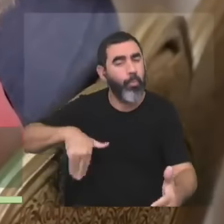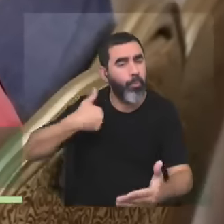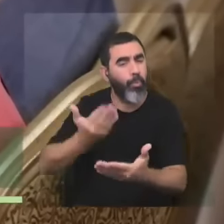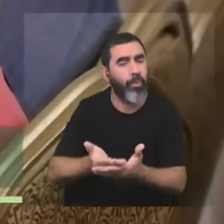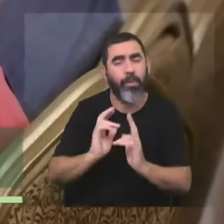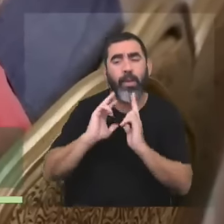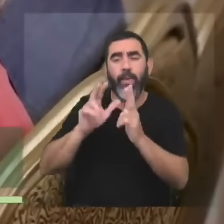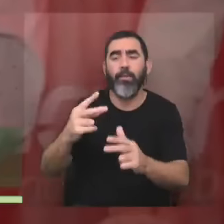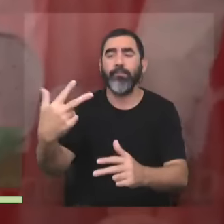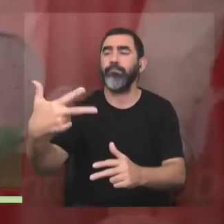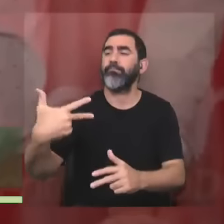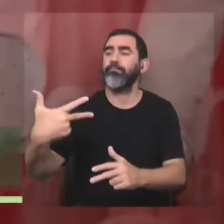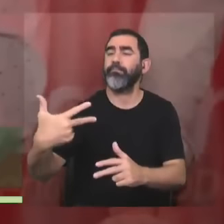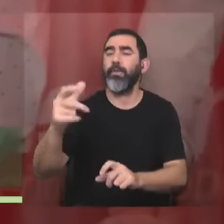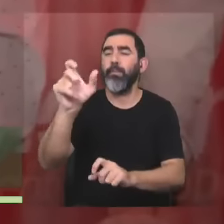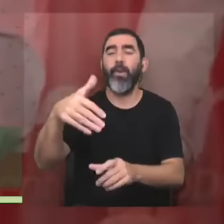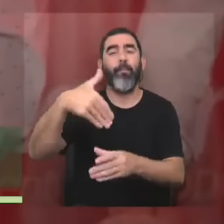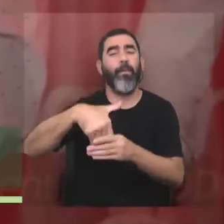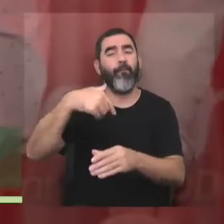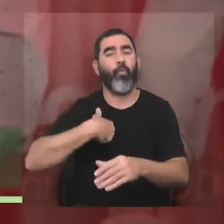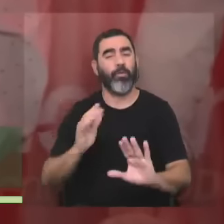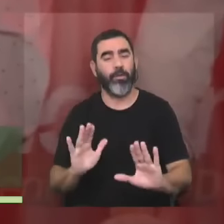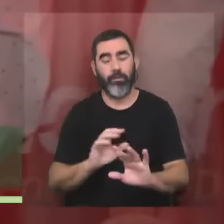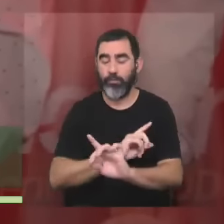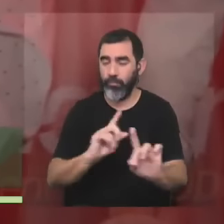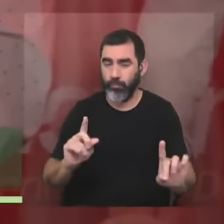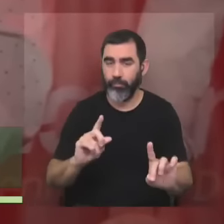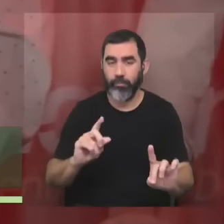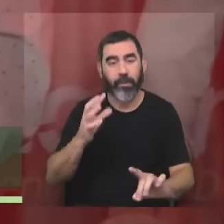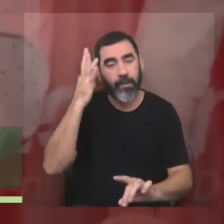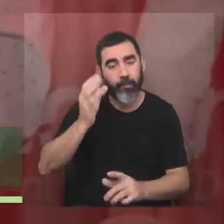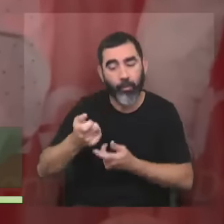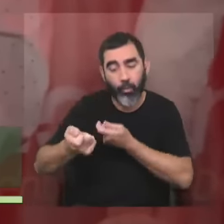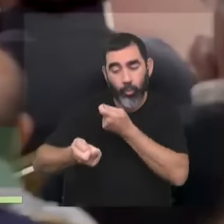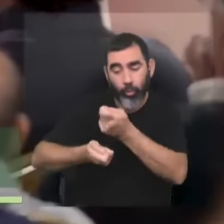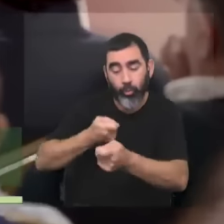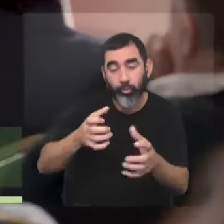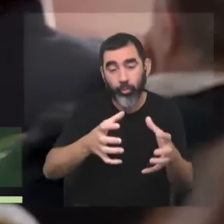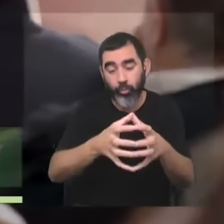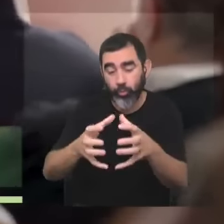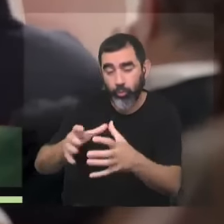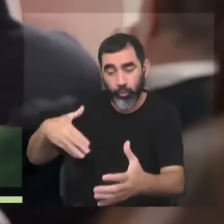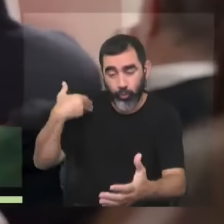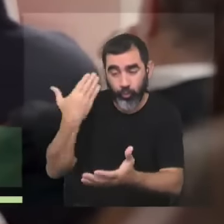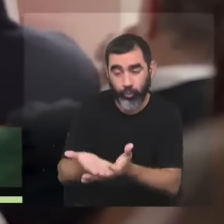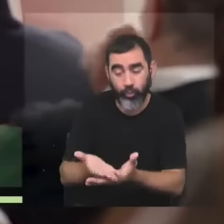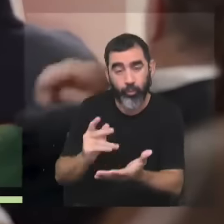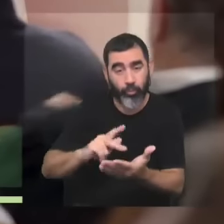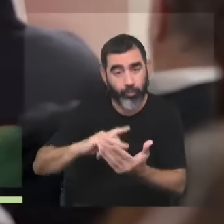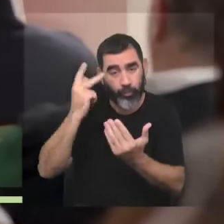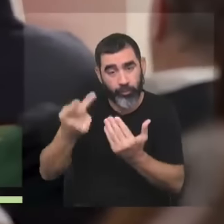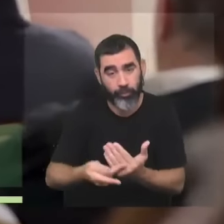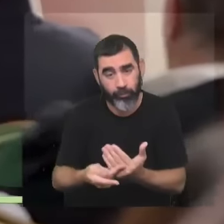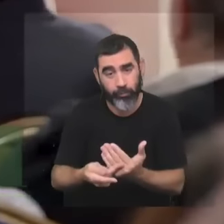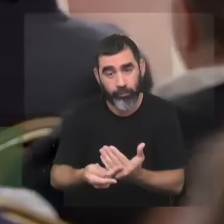transmitimos mirando una cámara y la gente nos vota no nosotros creemos en la construcción colectiva de las propuestas y de los proyectos